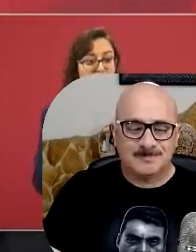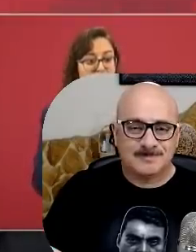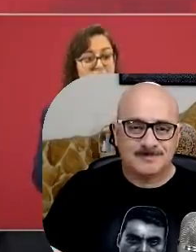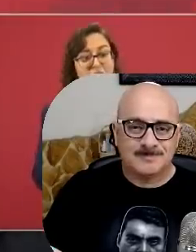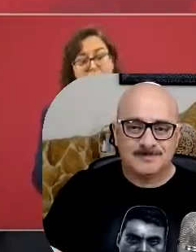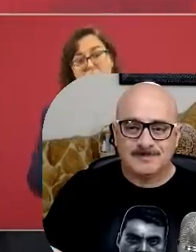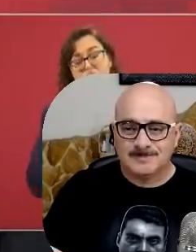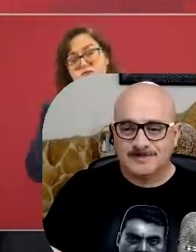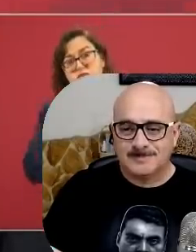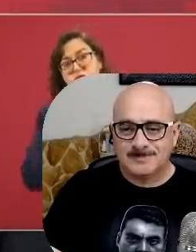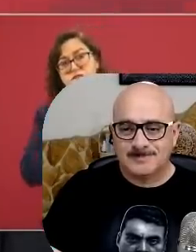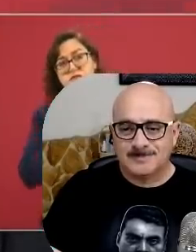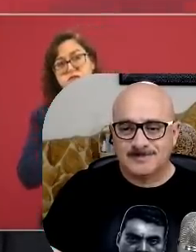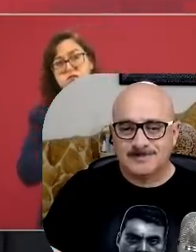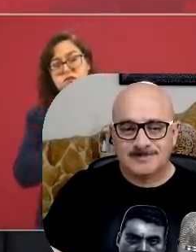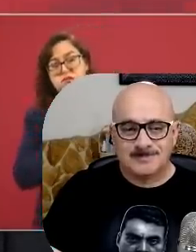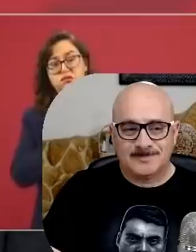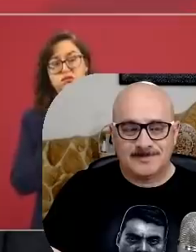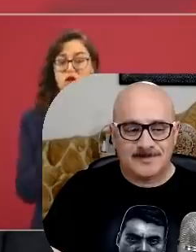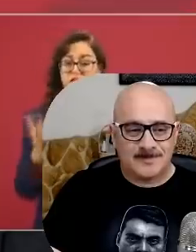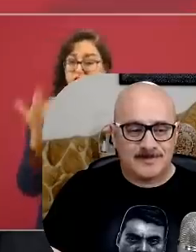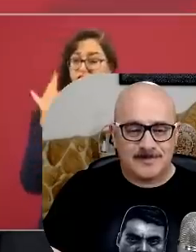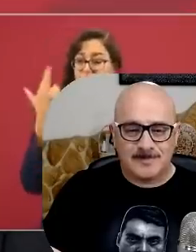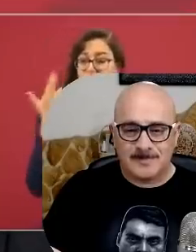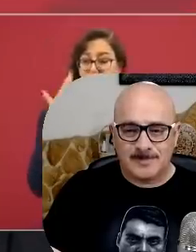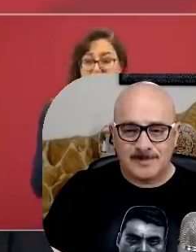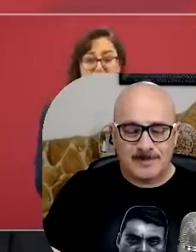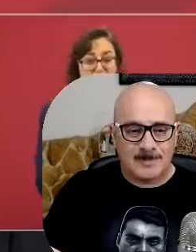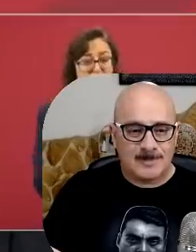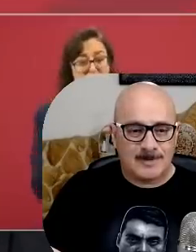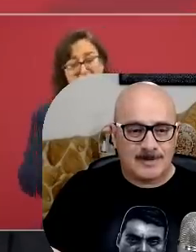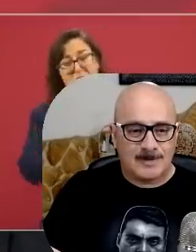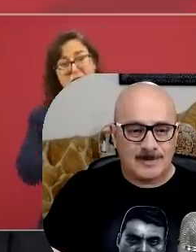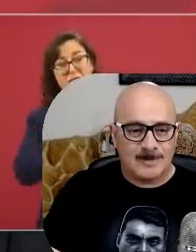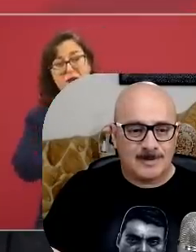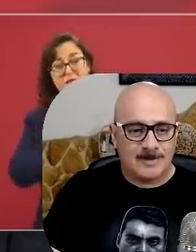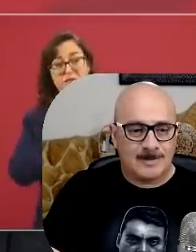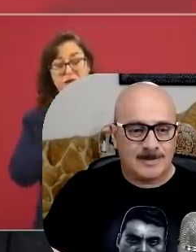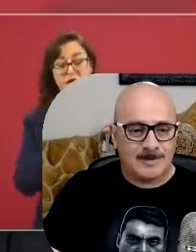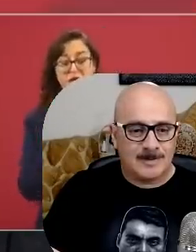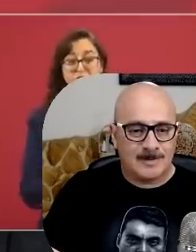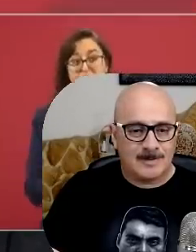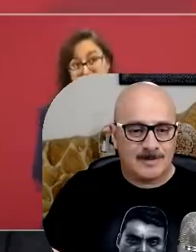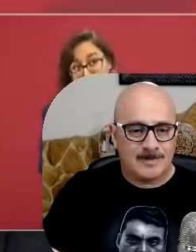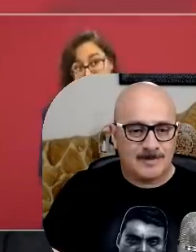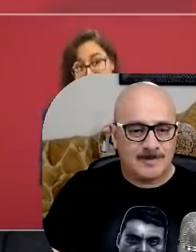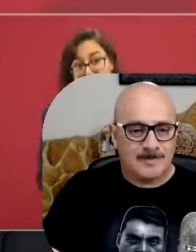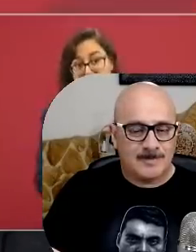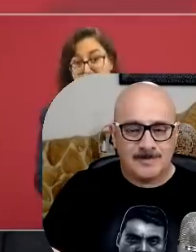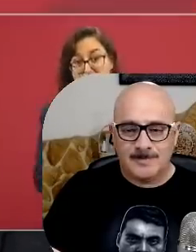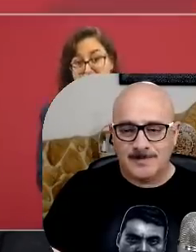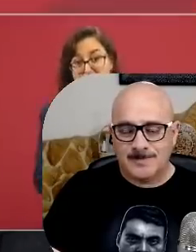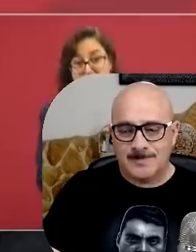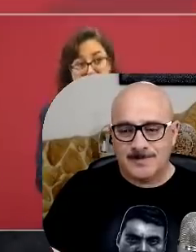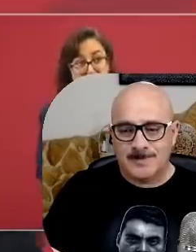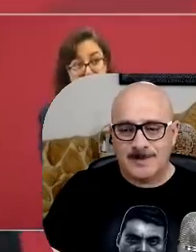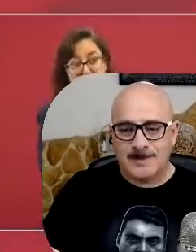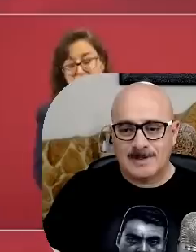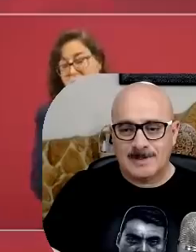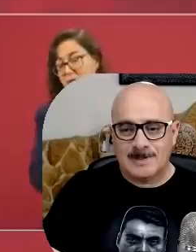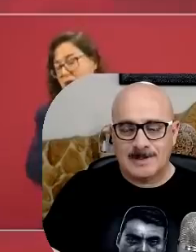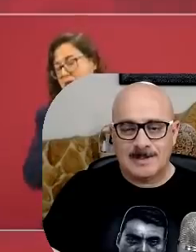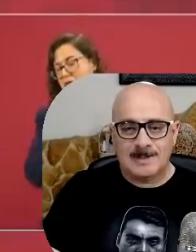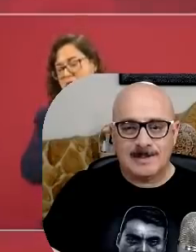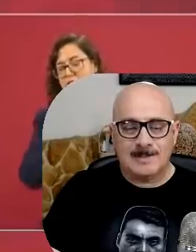o los programas de radio o la televisión o el New York Times o el Washington Post,